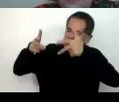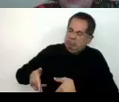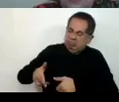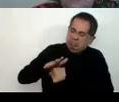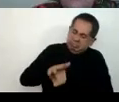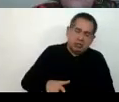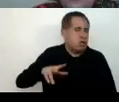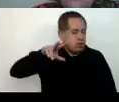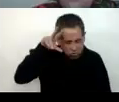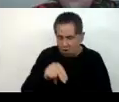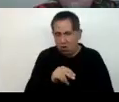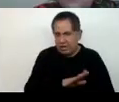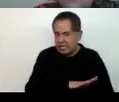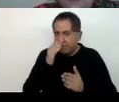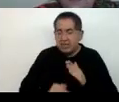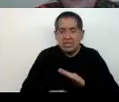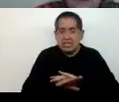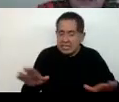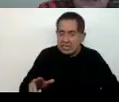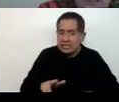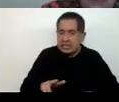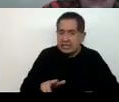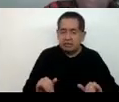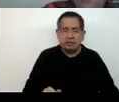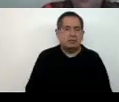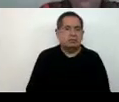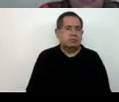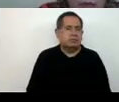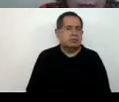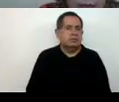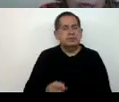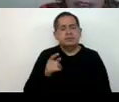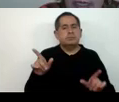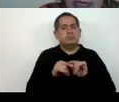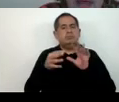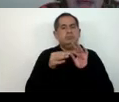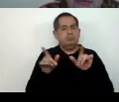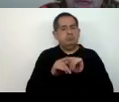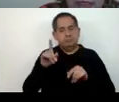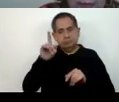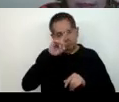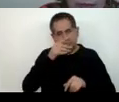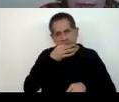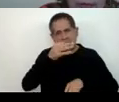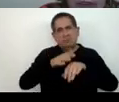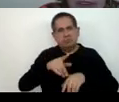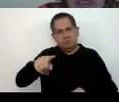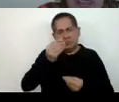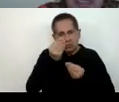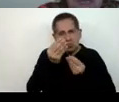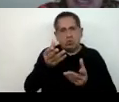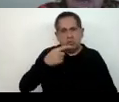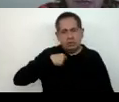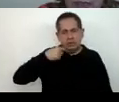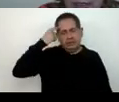forzada a personas con discapacidad. Y bueno, para concluir, me gustaría dejar una reflexión